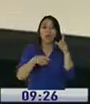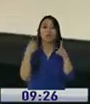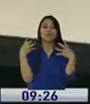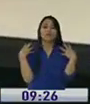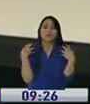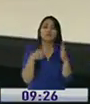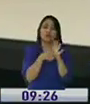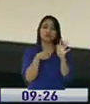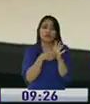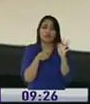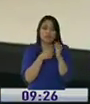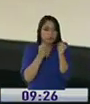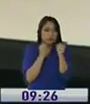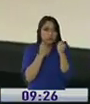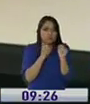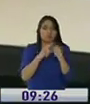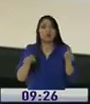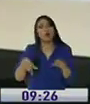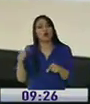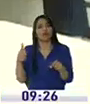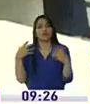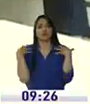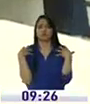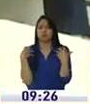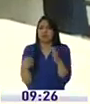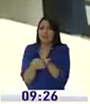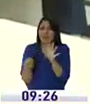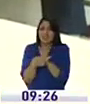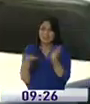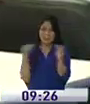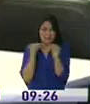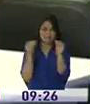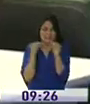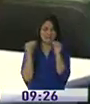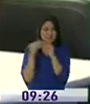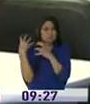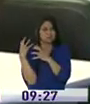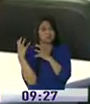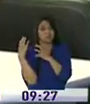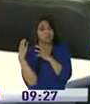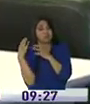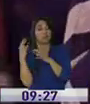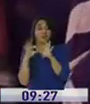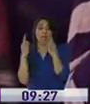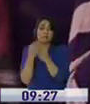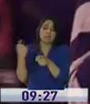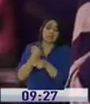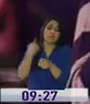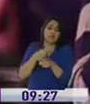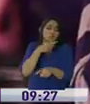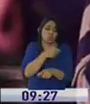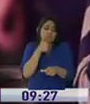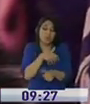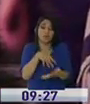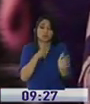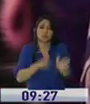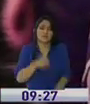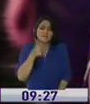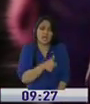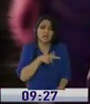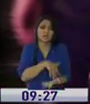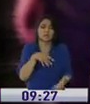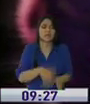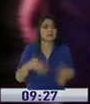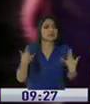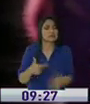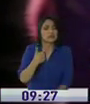al contrario del estrés negativo, por exceso de tareas y presión familiar, para que sean buenos estudiantes, lo